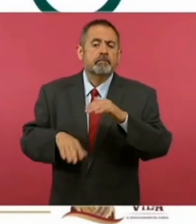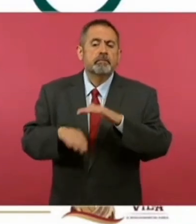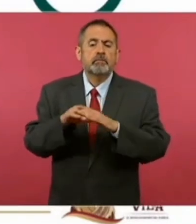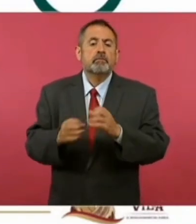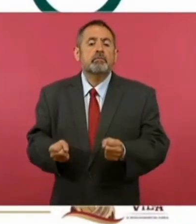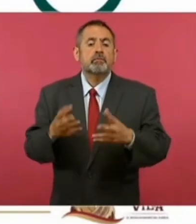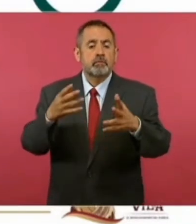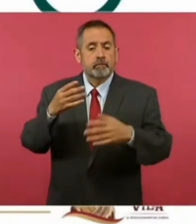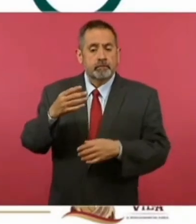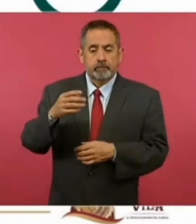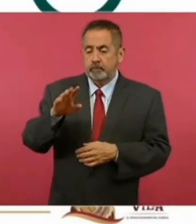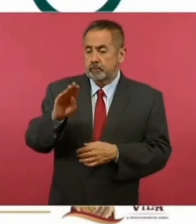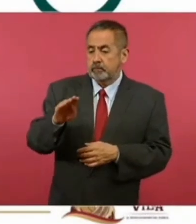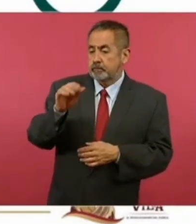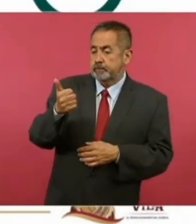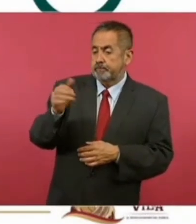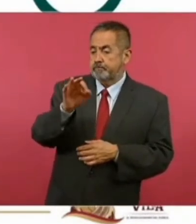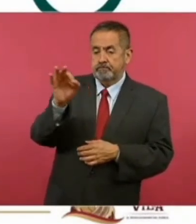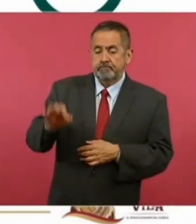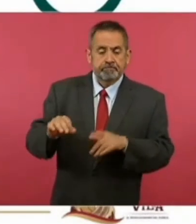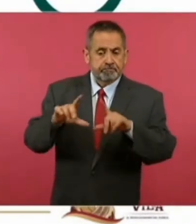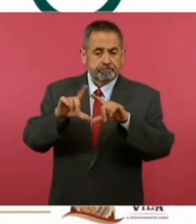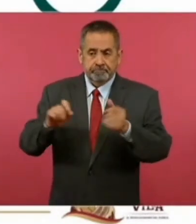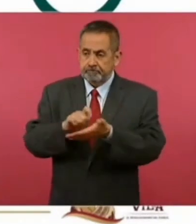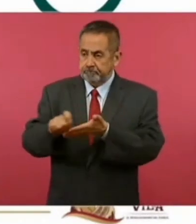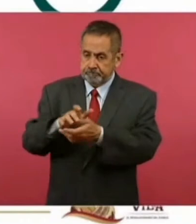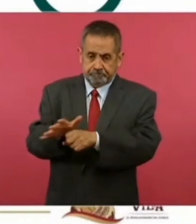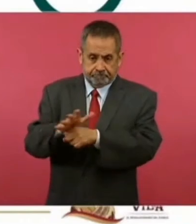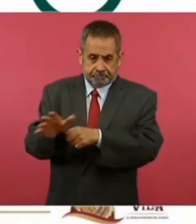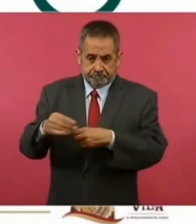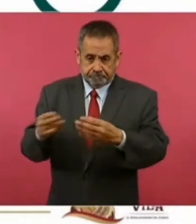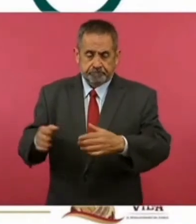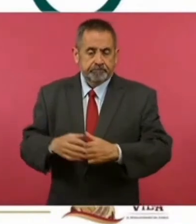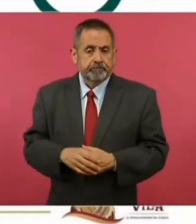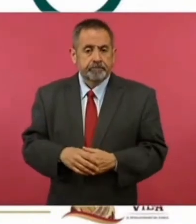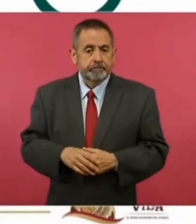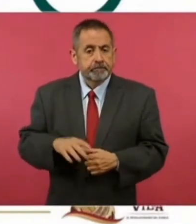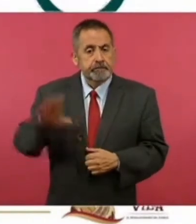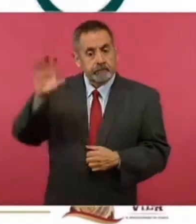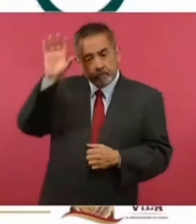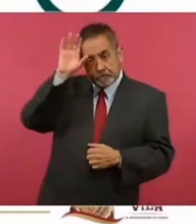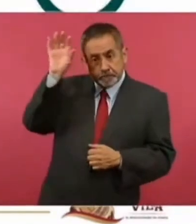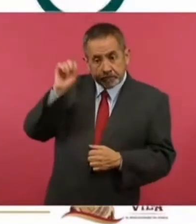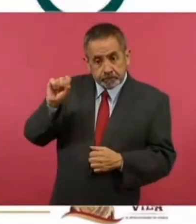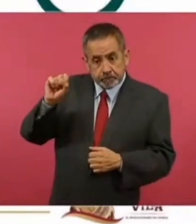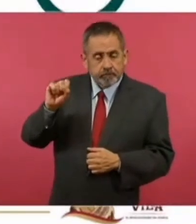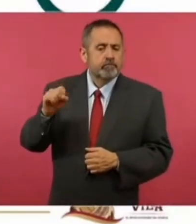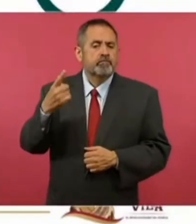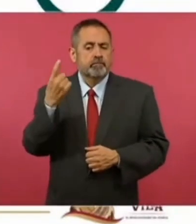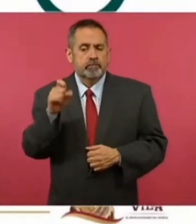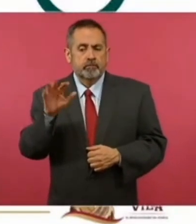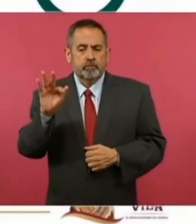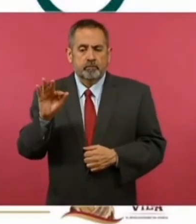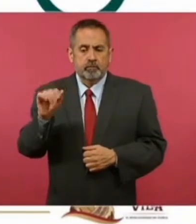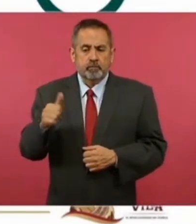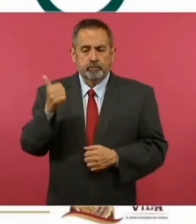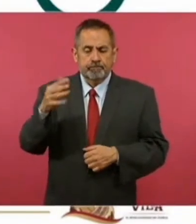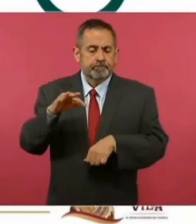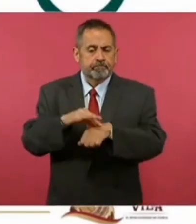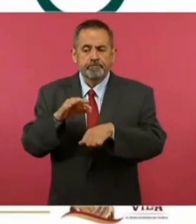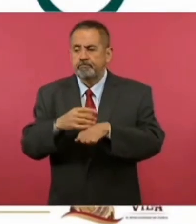del 96% de las recetas surtidas el caso de Morelos se han sumado 146